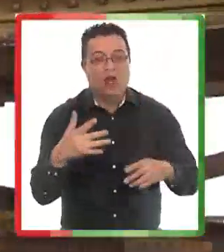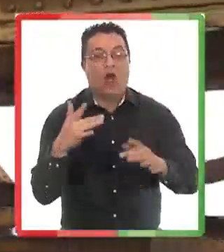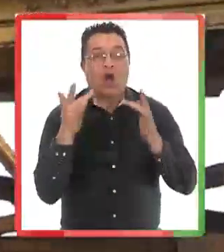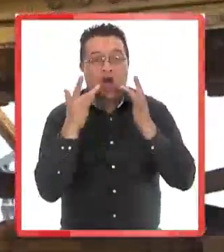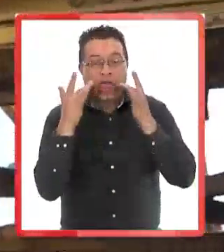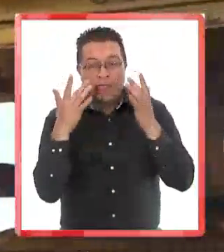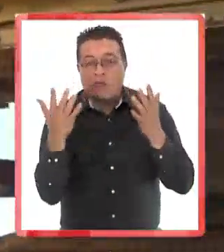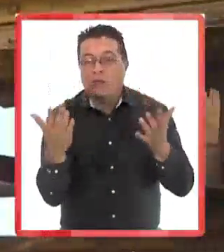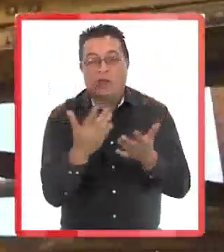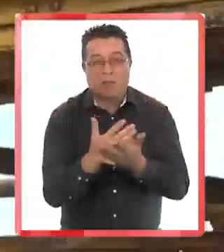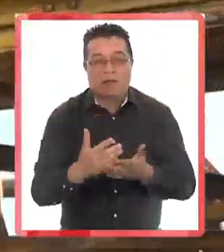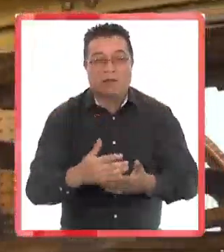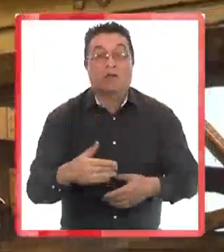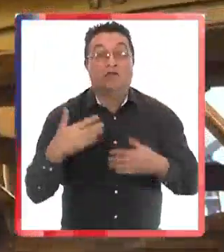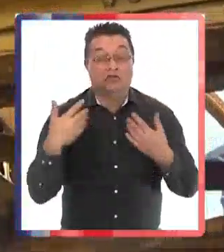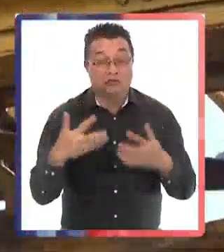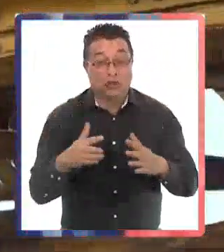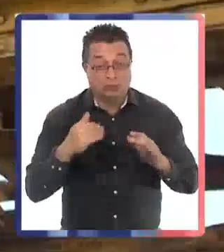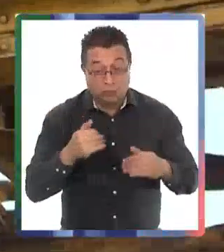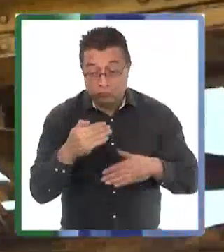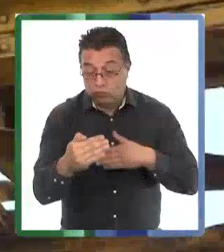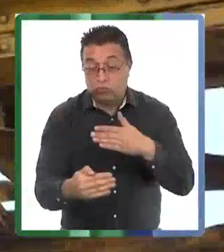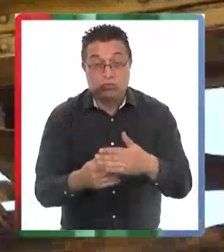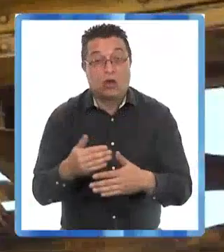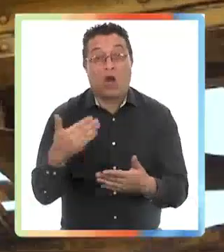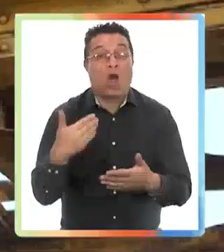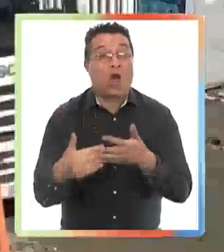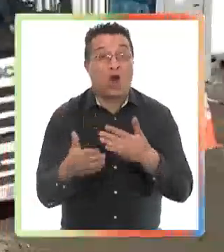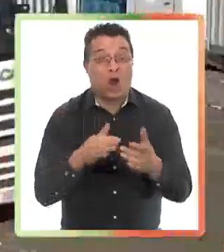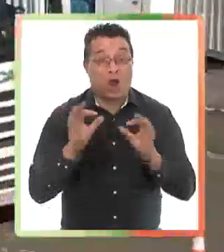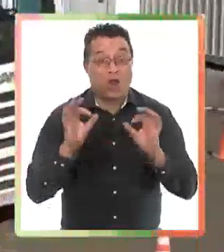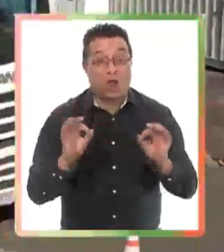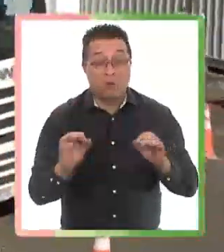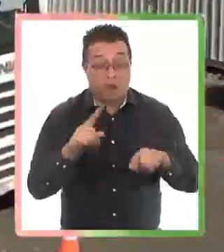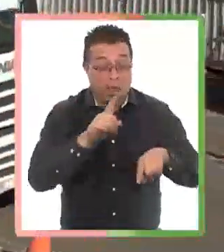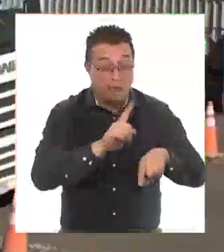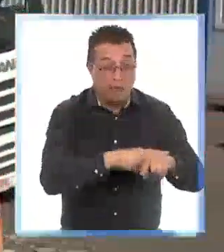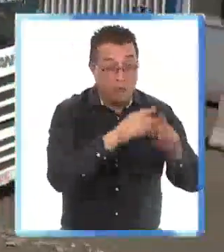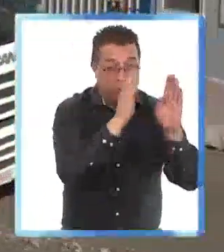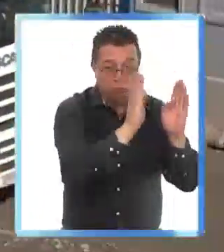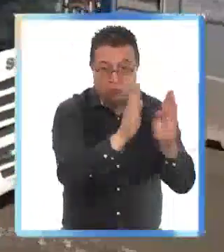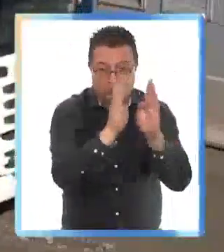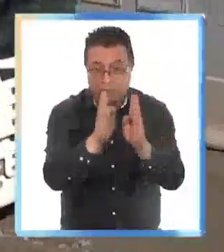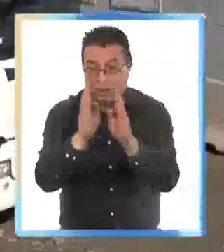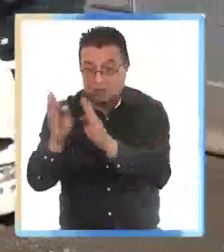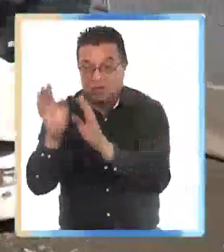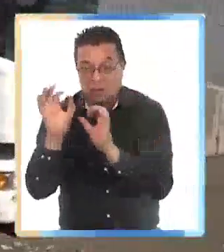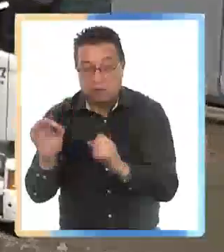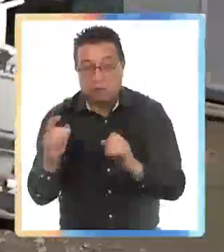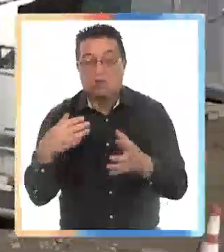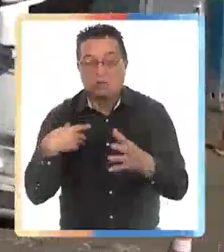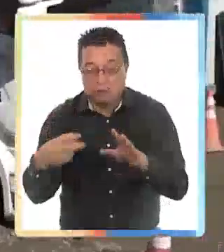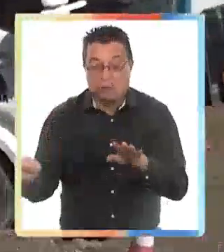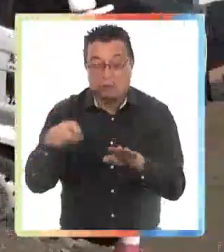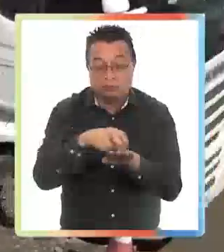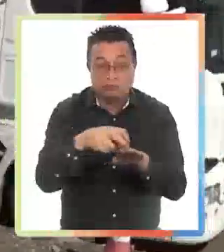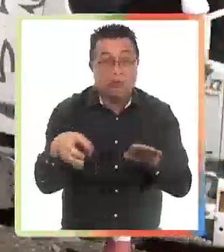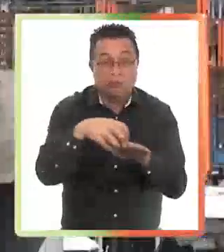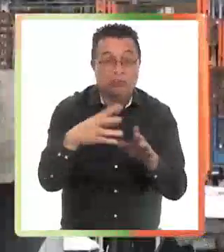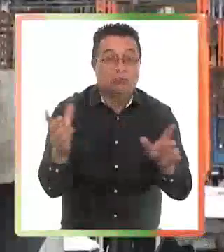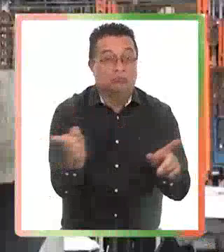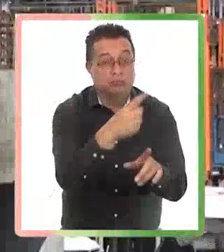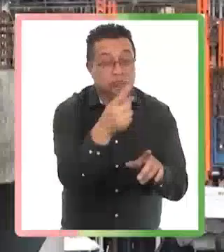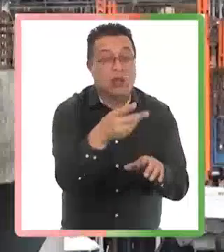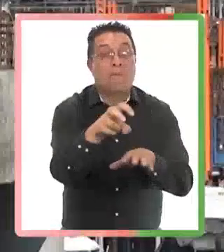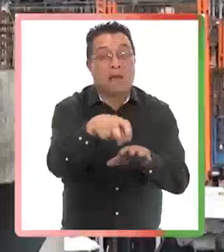Estamos tranquilos, contentos con lo que ha ocurrido. Va a ocurrir como usualmente, con las ventanas de tiempo que permite entonces la combinación